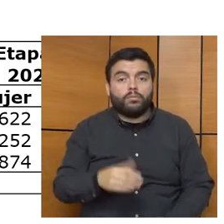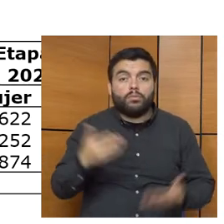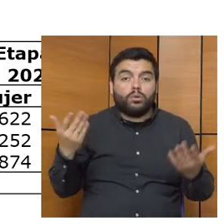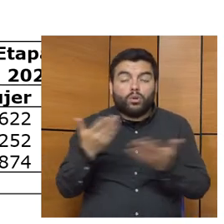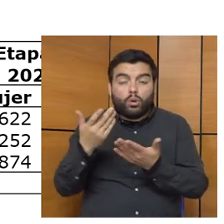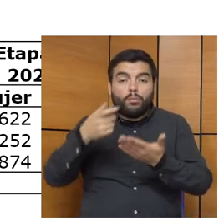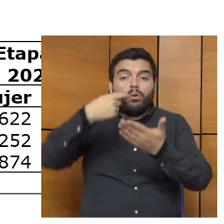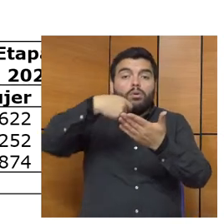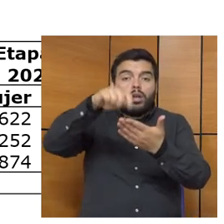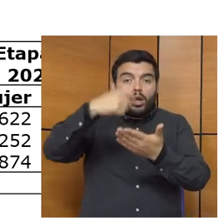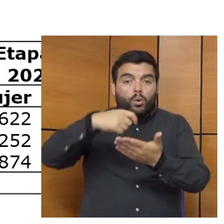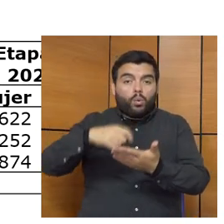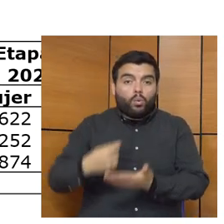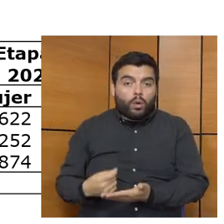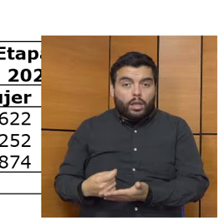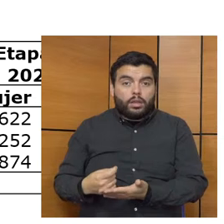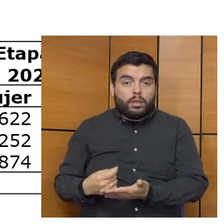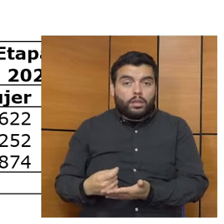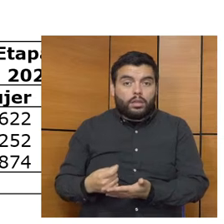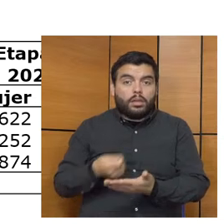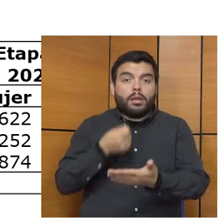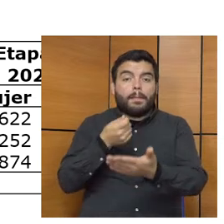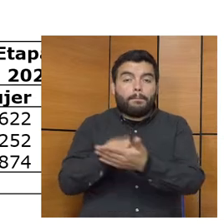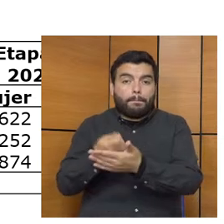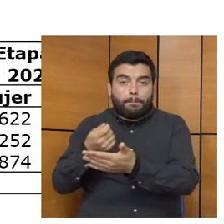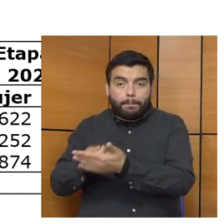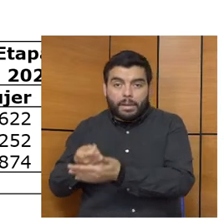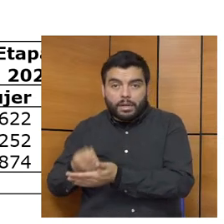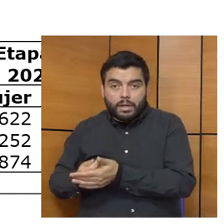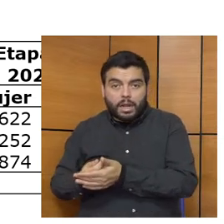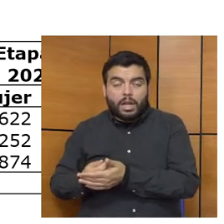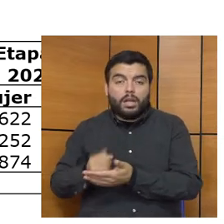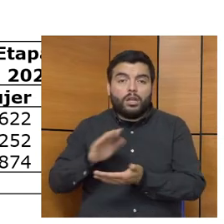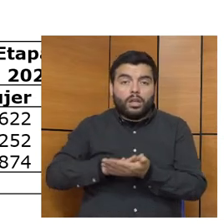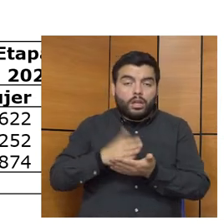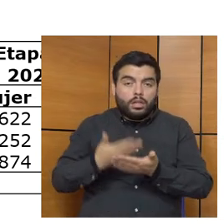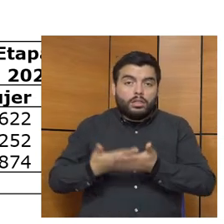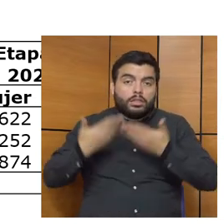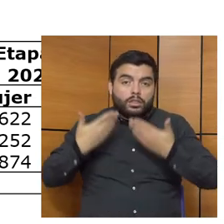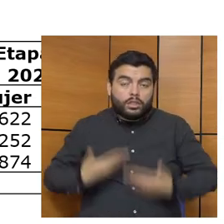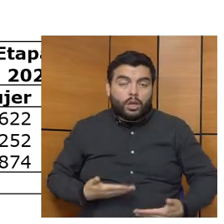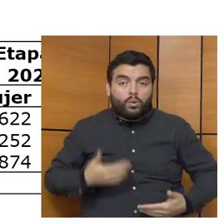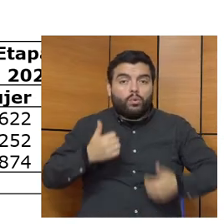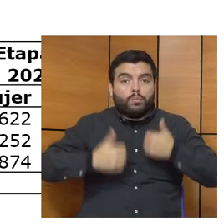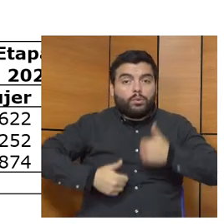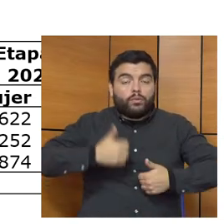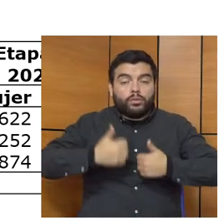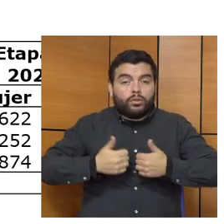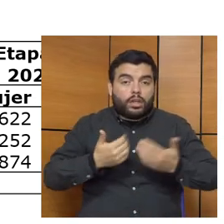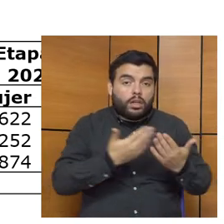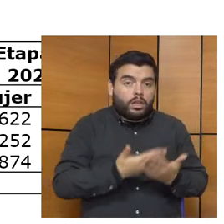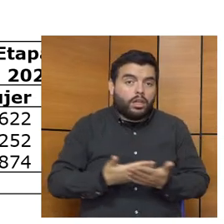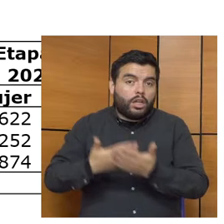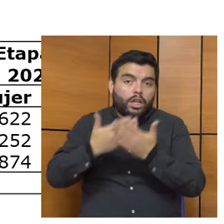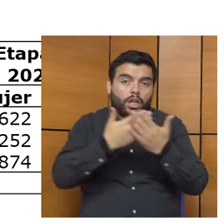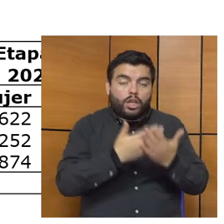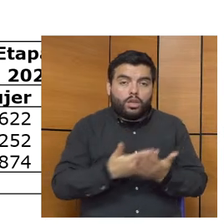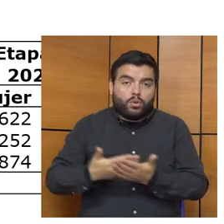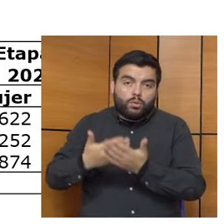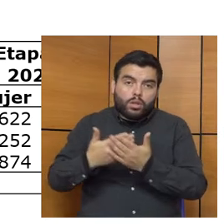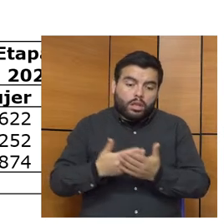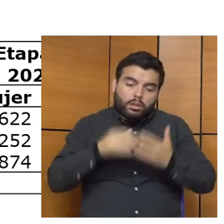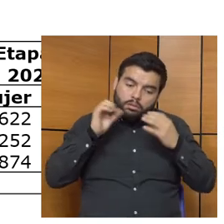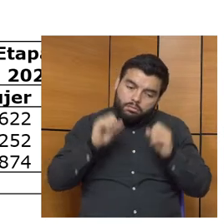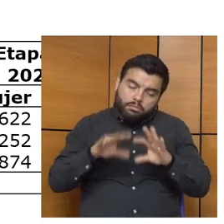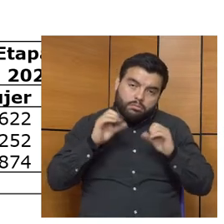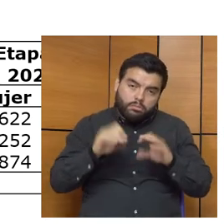de encuestadores pagados, de área de salud, tanto profesionales como gente, como estudiantes de área de salud, que fueron capacitados por